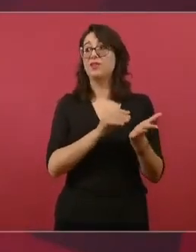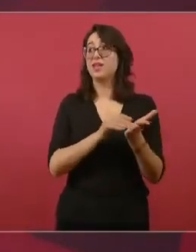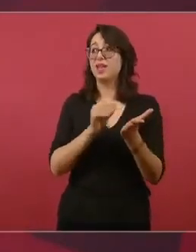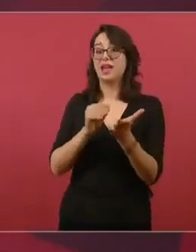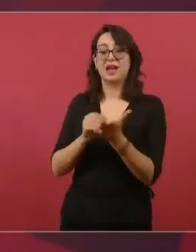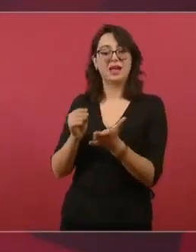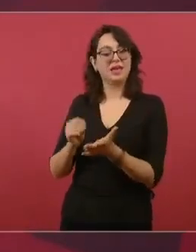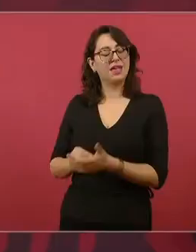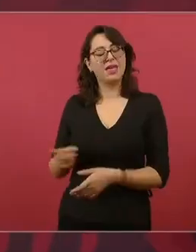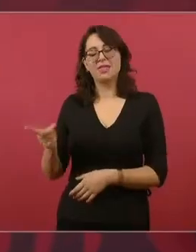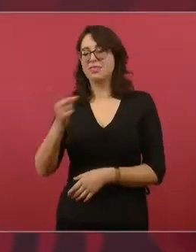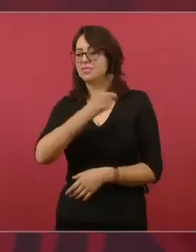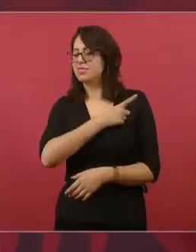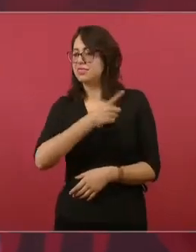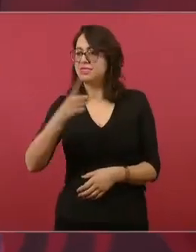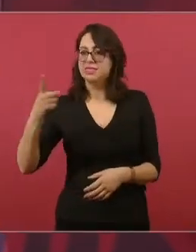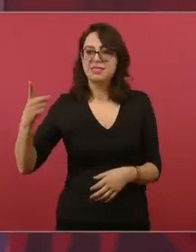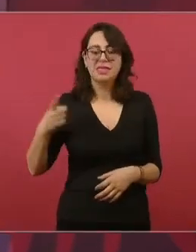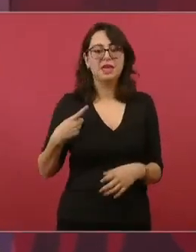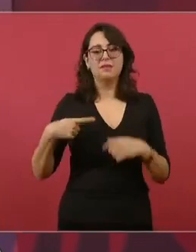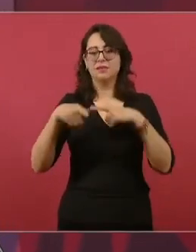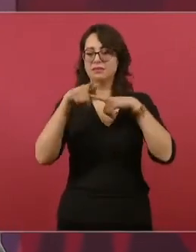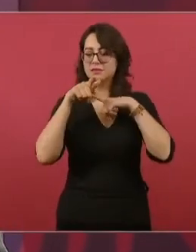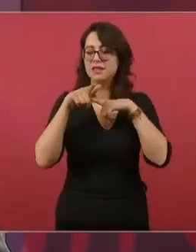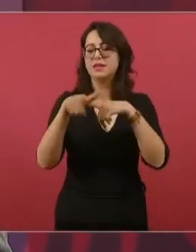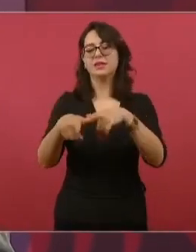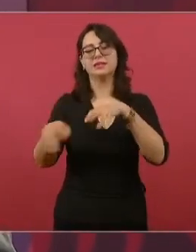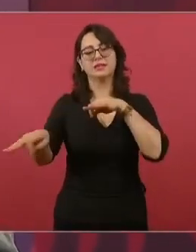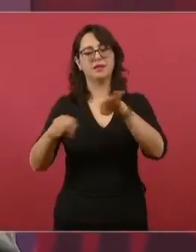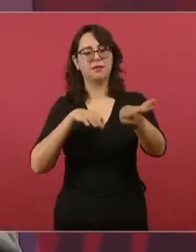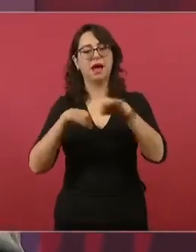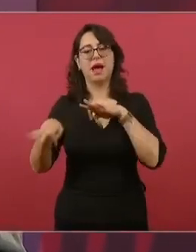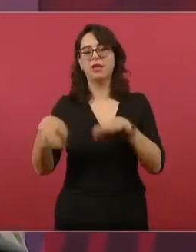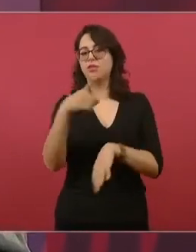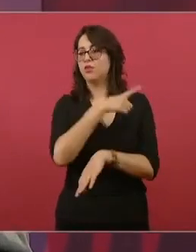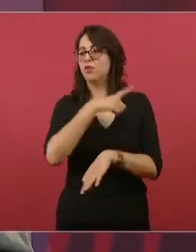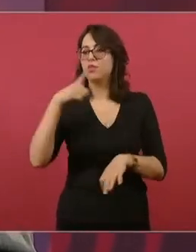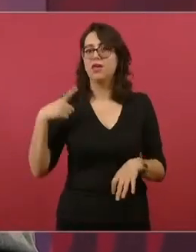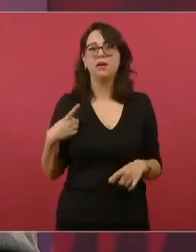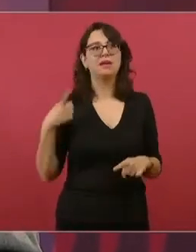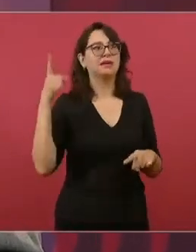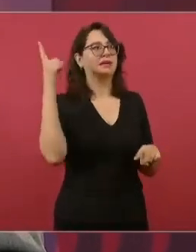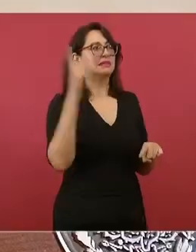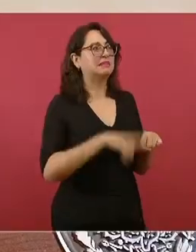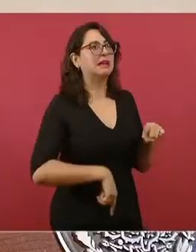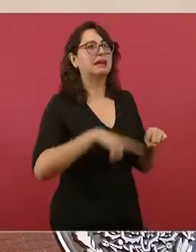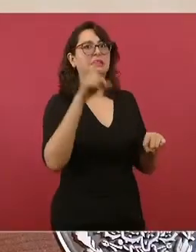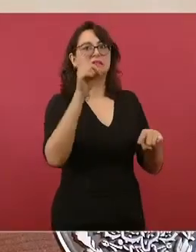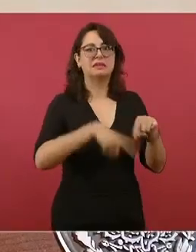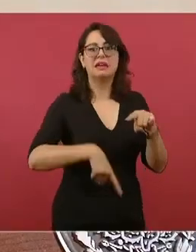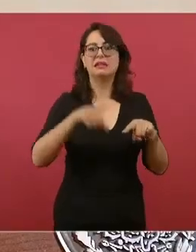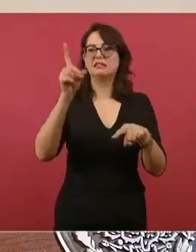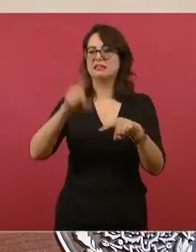el régimen corrupto, de injusticias, de privilegios.